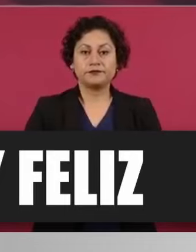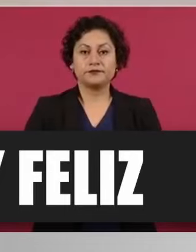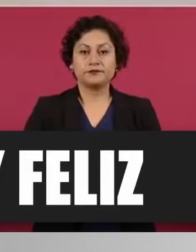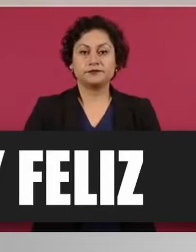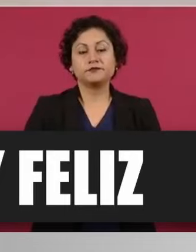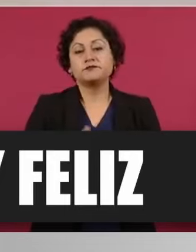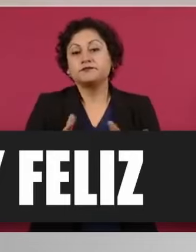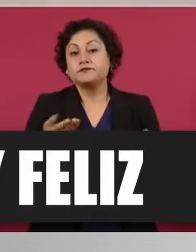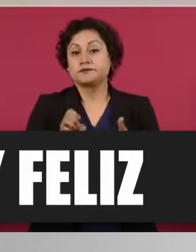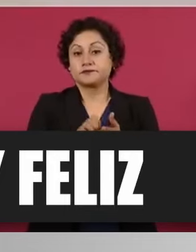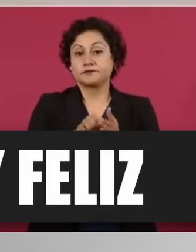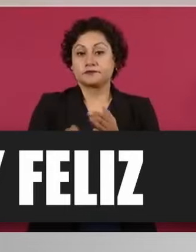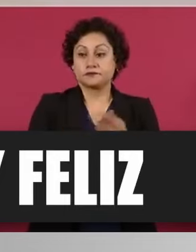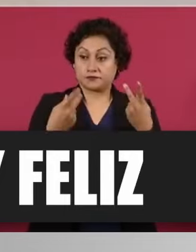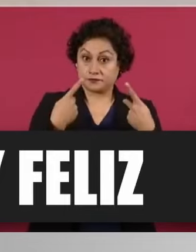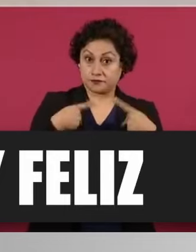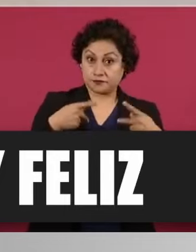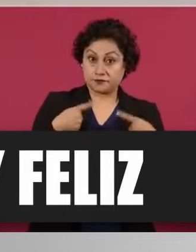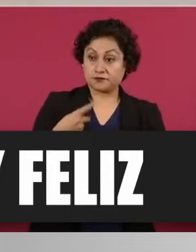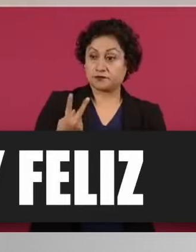casan, se unen